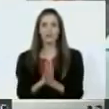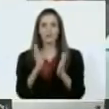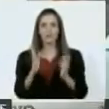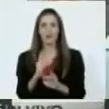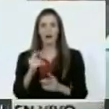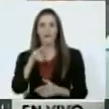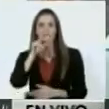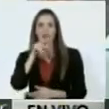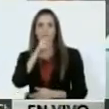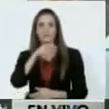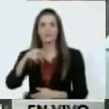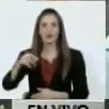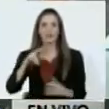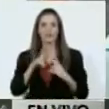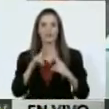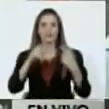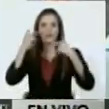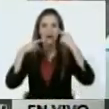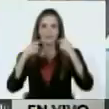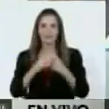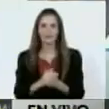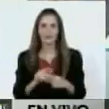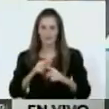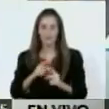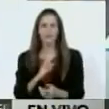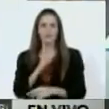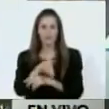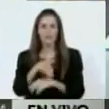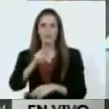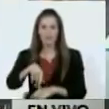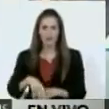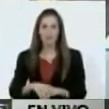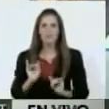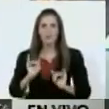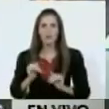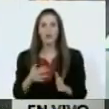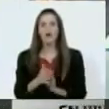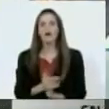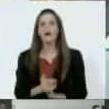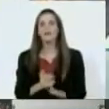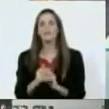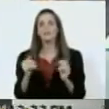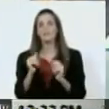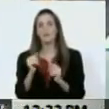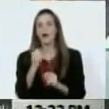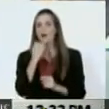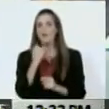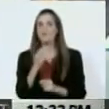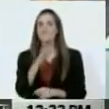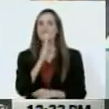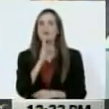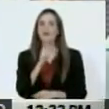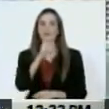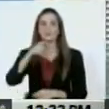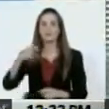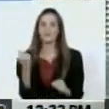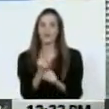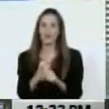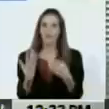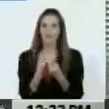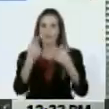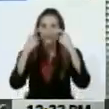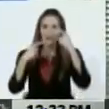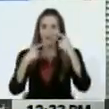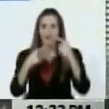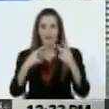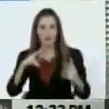y hablar con la gente que conoció a Hugo Chávez, pero irse también allá a la Abelardo Mérida, irse a Barinas, la gente que trabajó con él. Mire, lo que